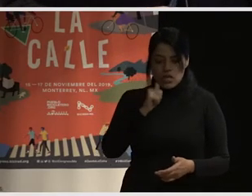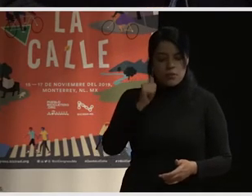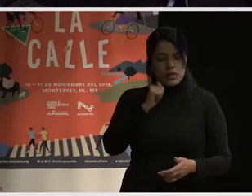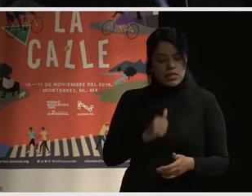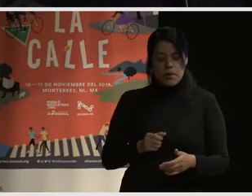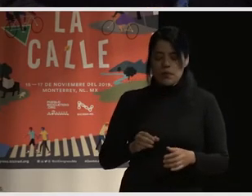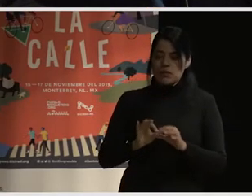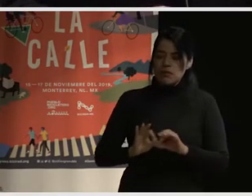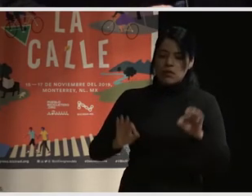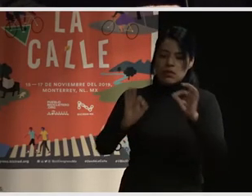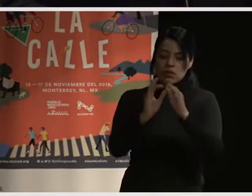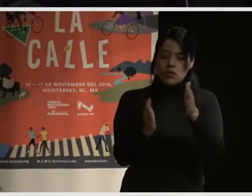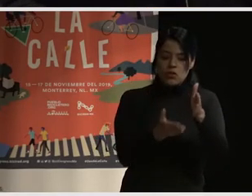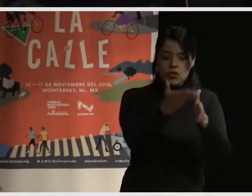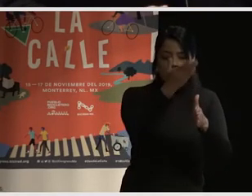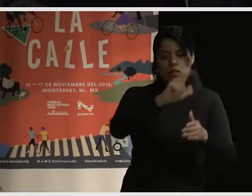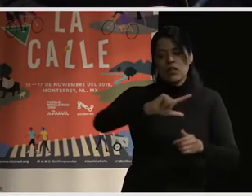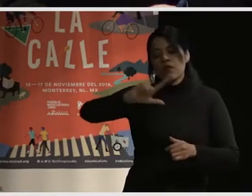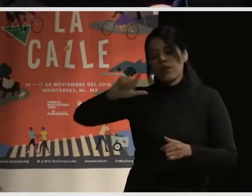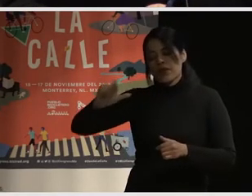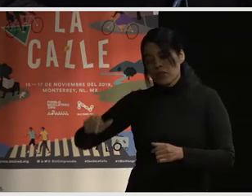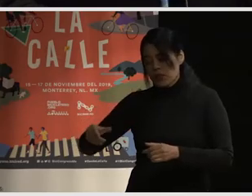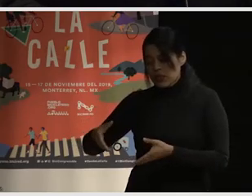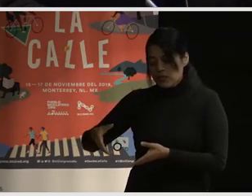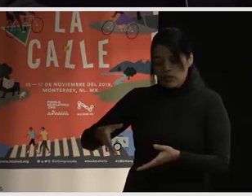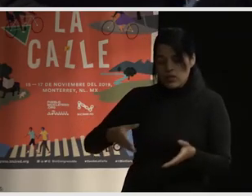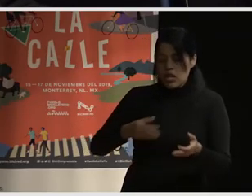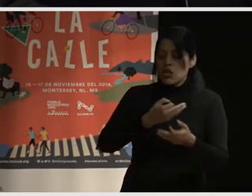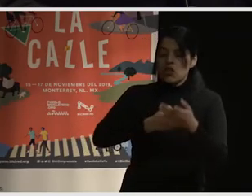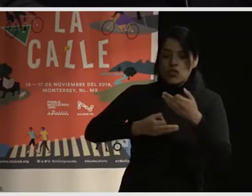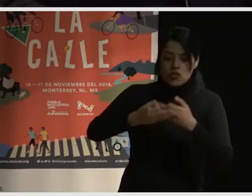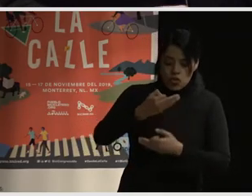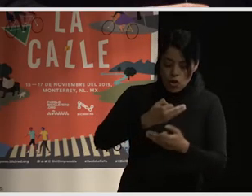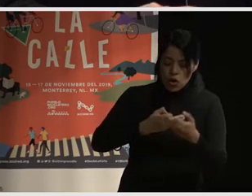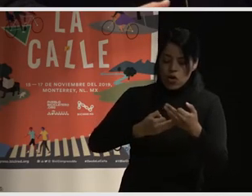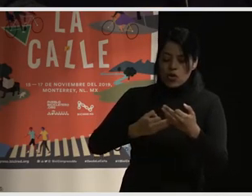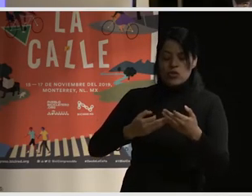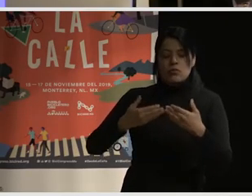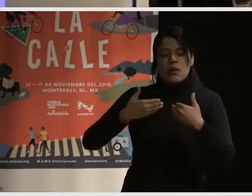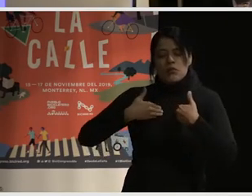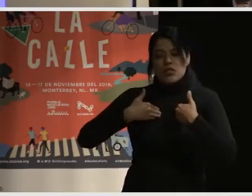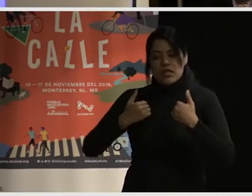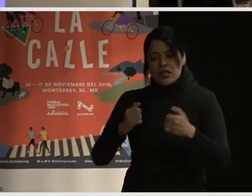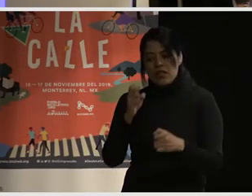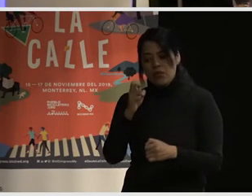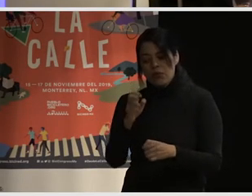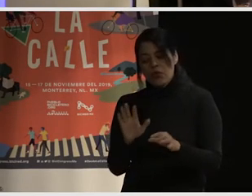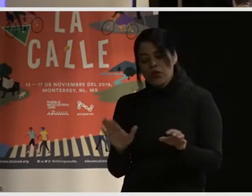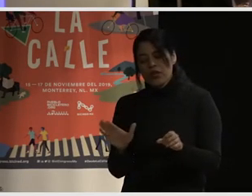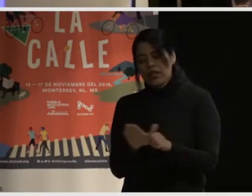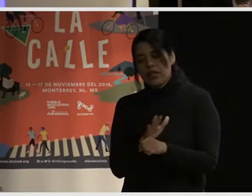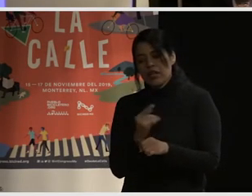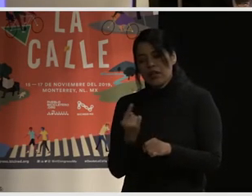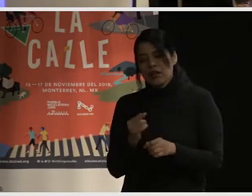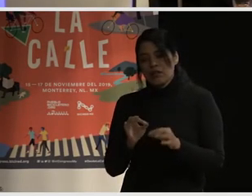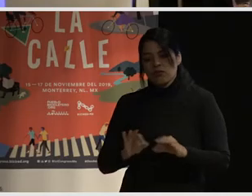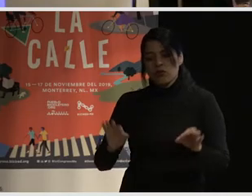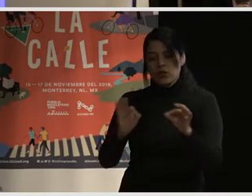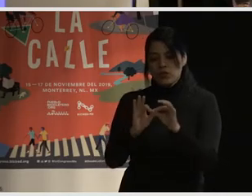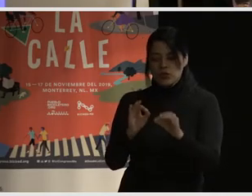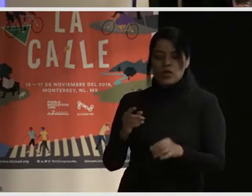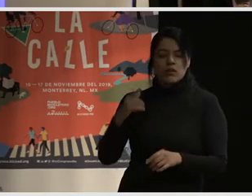infraestructura y en el camino todos y todas como sociedad entenderemos por qué son importantes que es el caso que también les puedo contar de